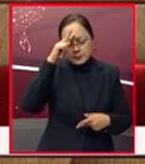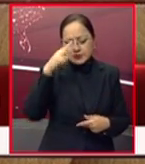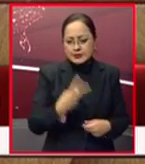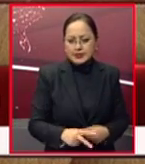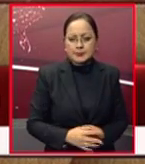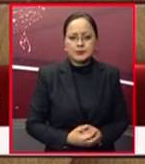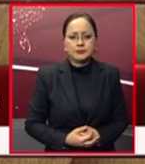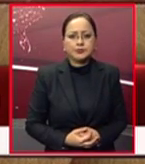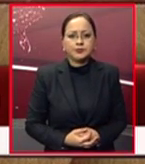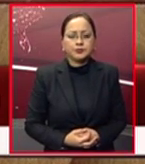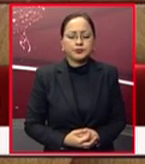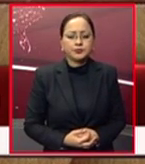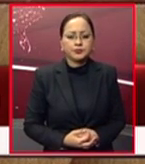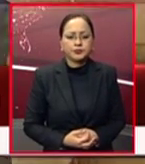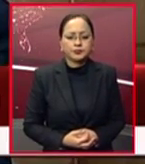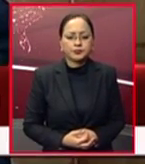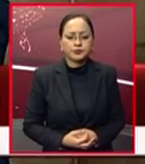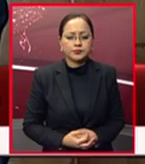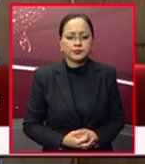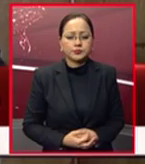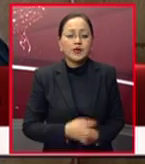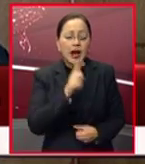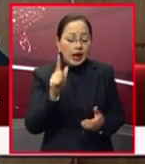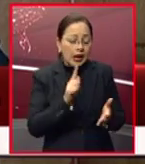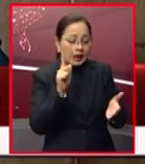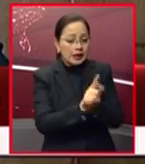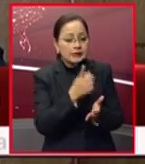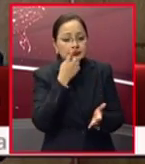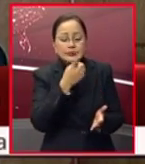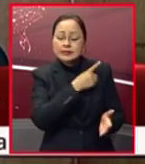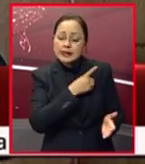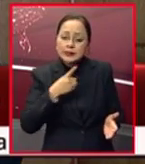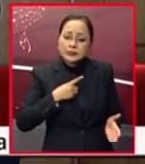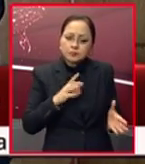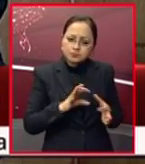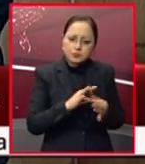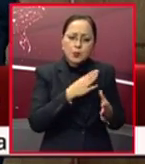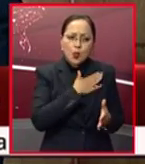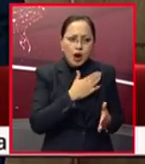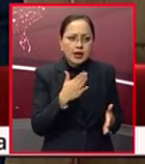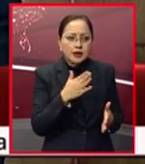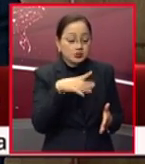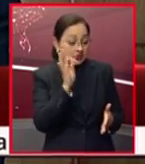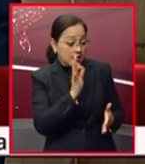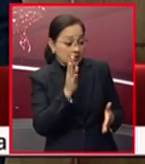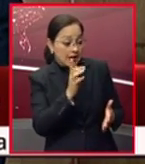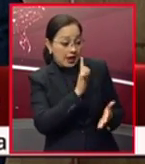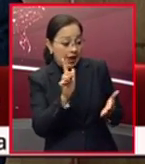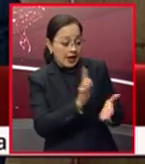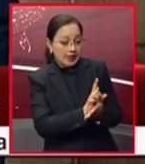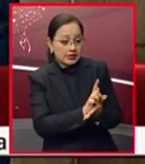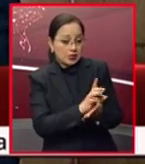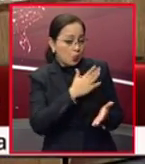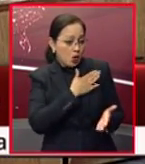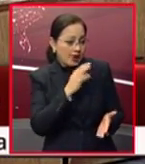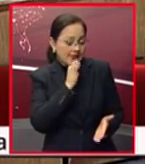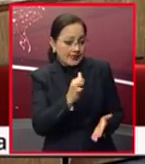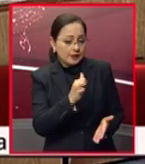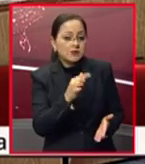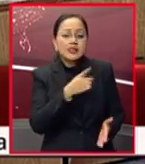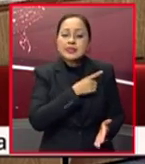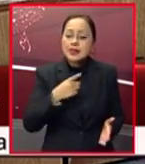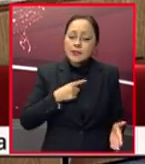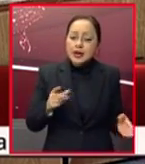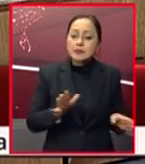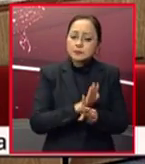democrático. Y la ley tiene que ser buena, y si no es buena hay que cambiar la ley para que lo sea.